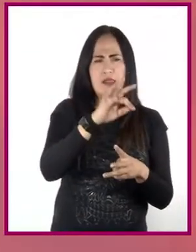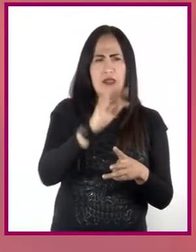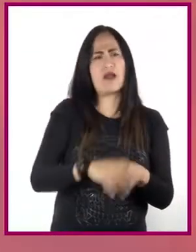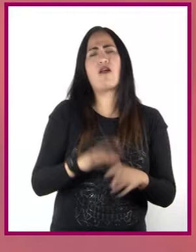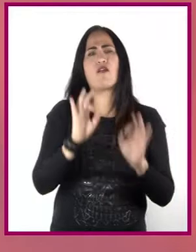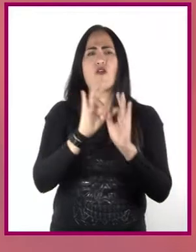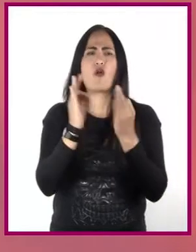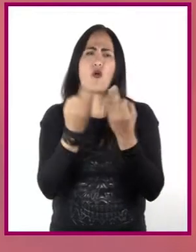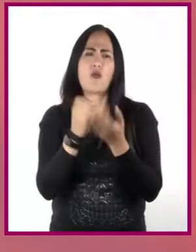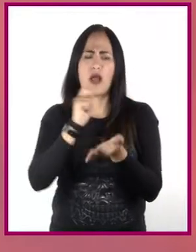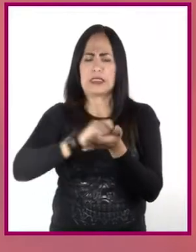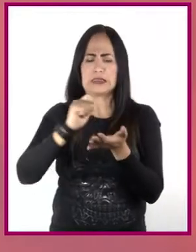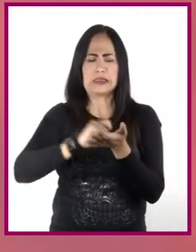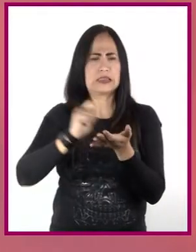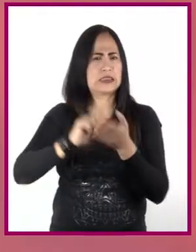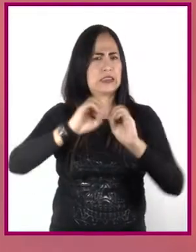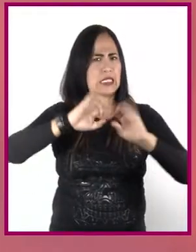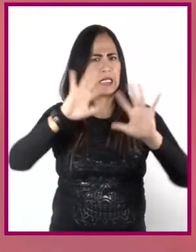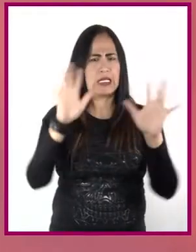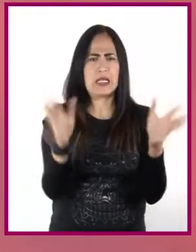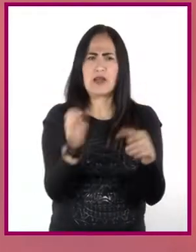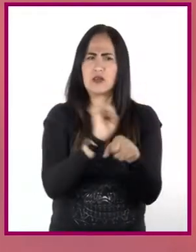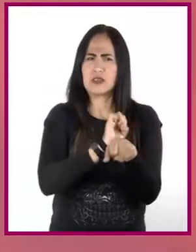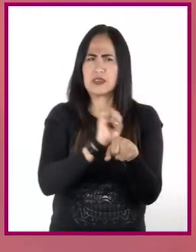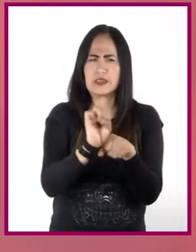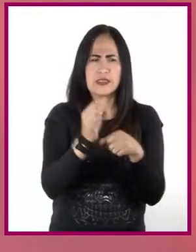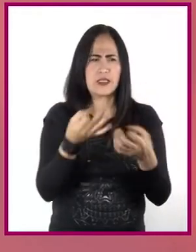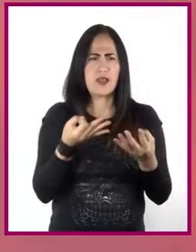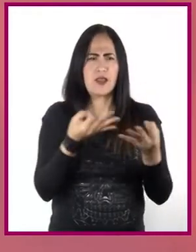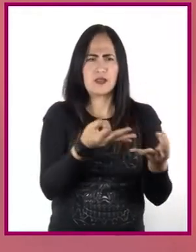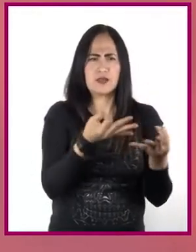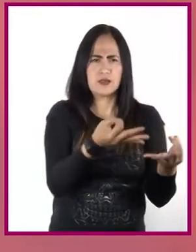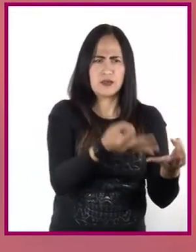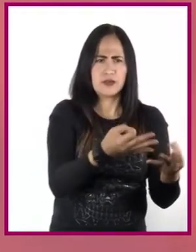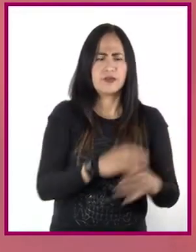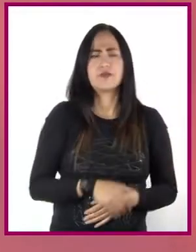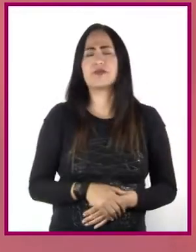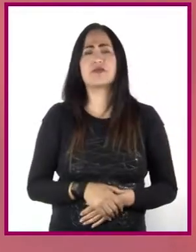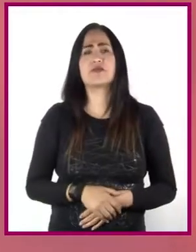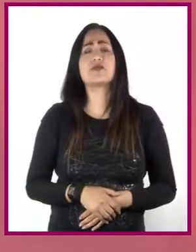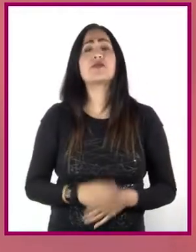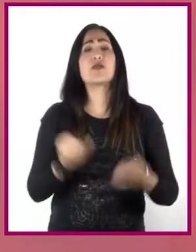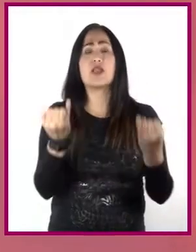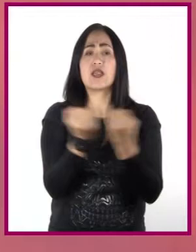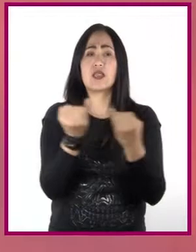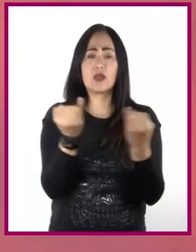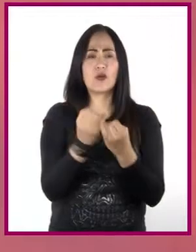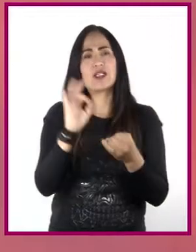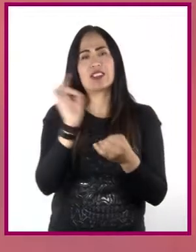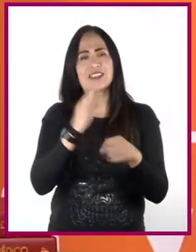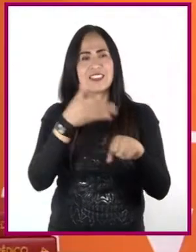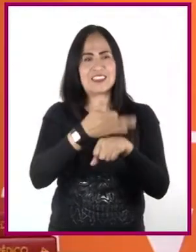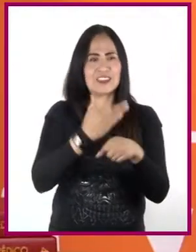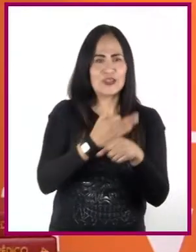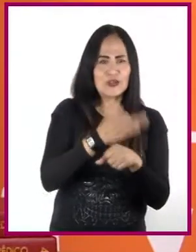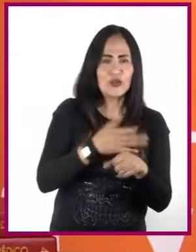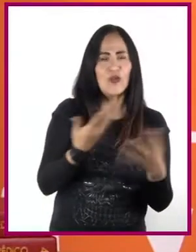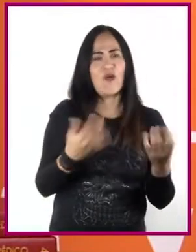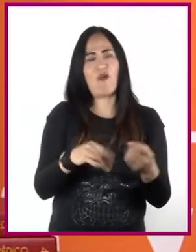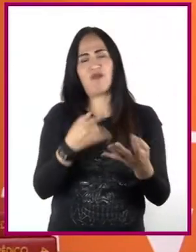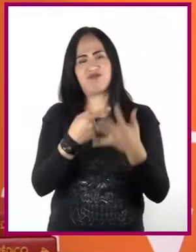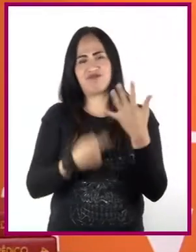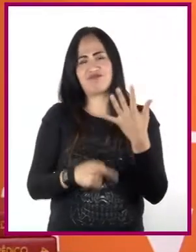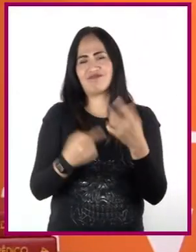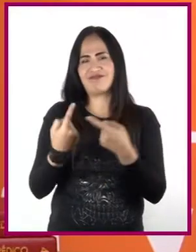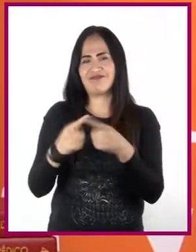claro, sencillo, ameno y directo. Incluso llega a utilizar humor o ironía.